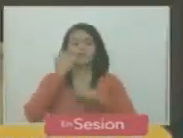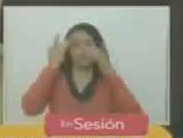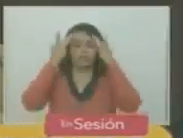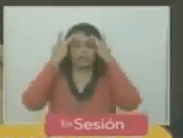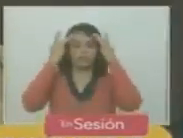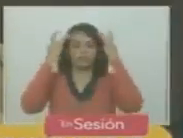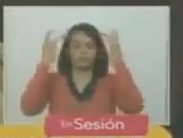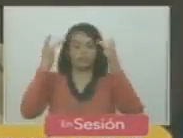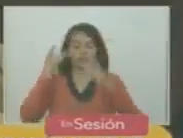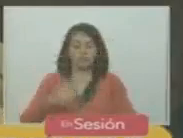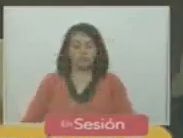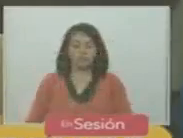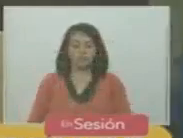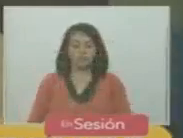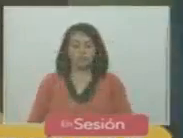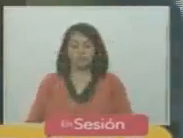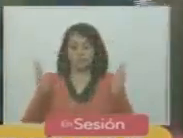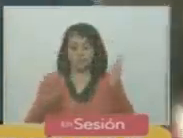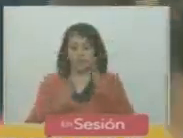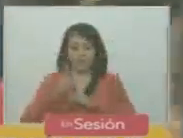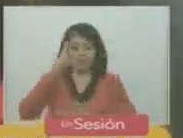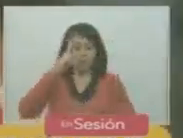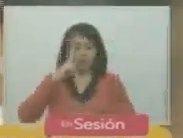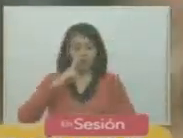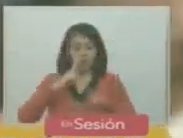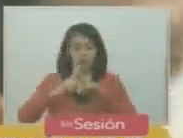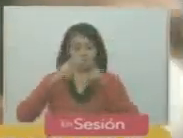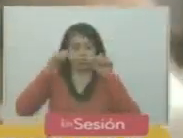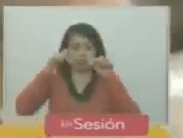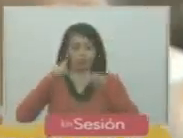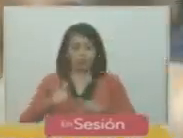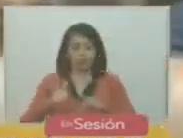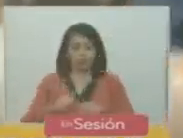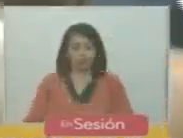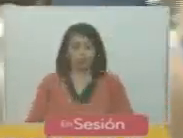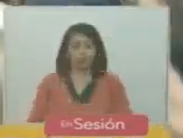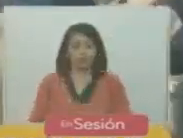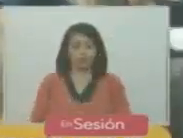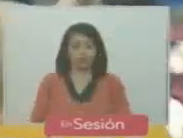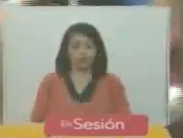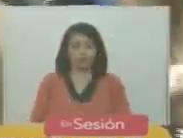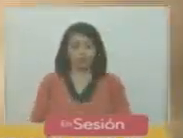y probas vienen a rendirle homenaje en este podio.